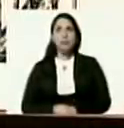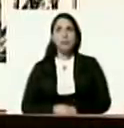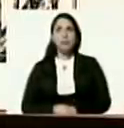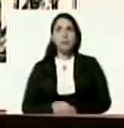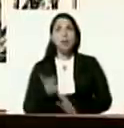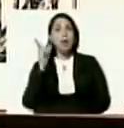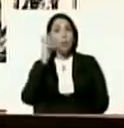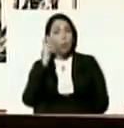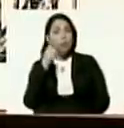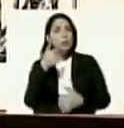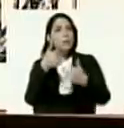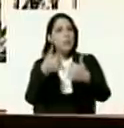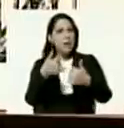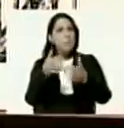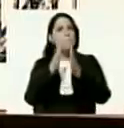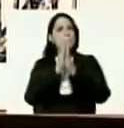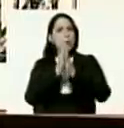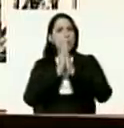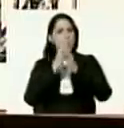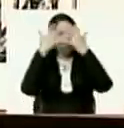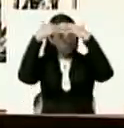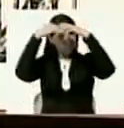Escúchenme bien esta reflexión.